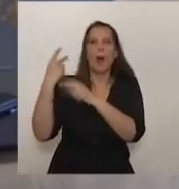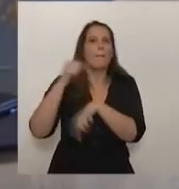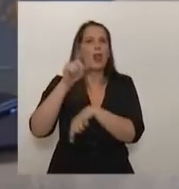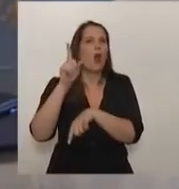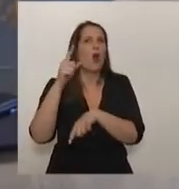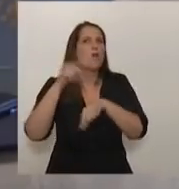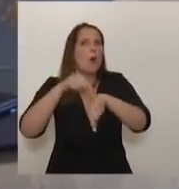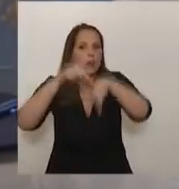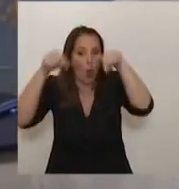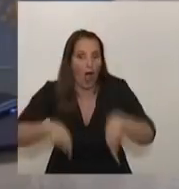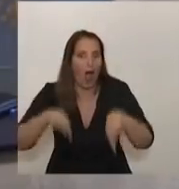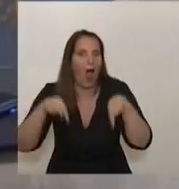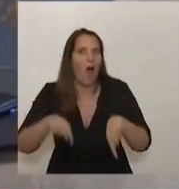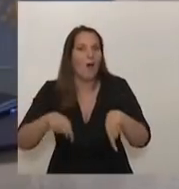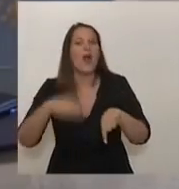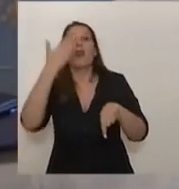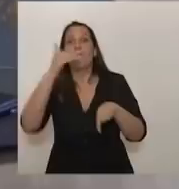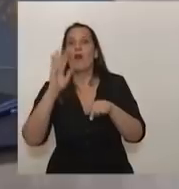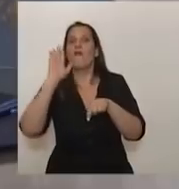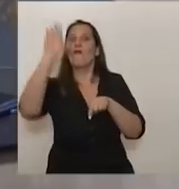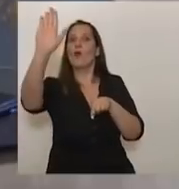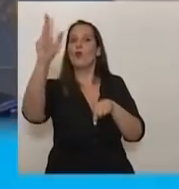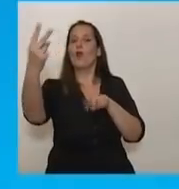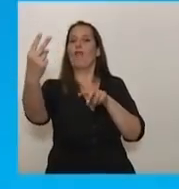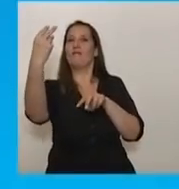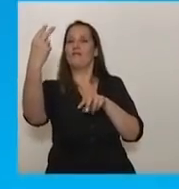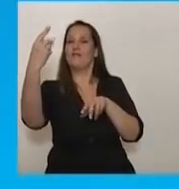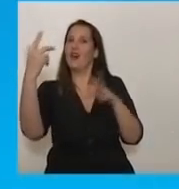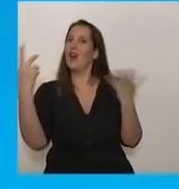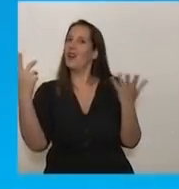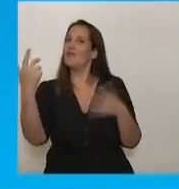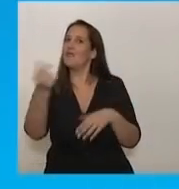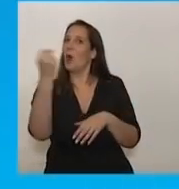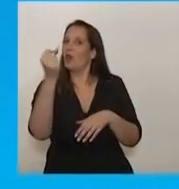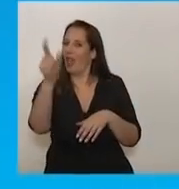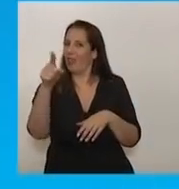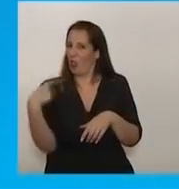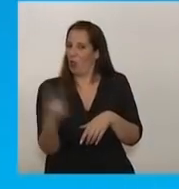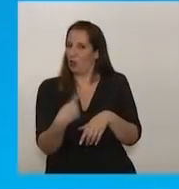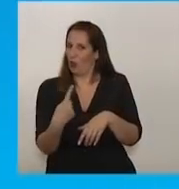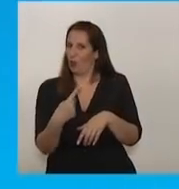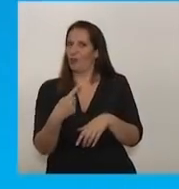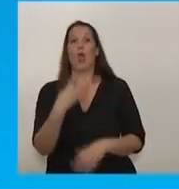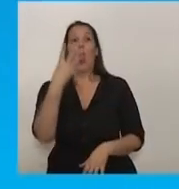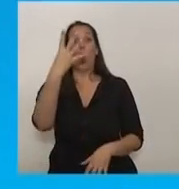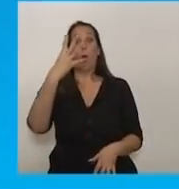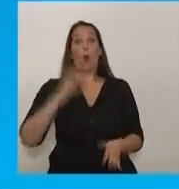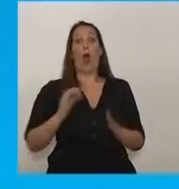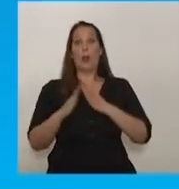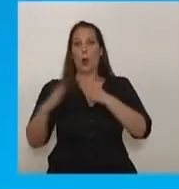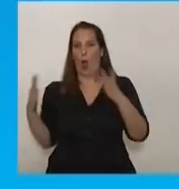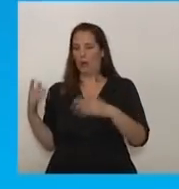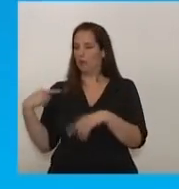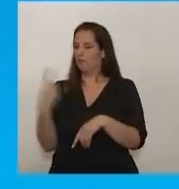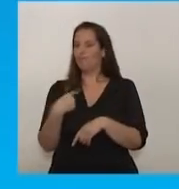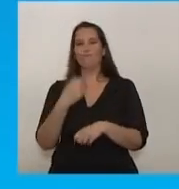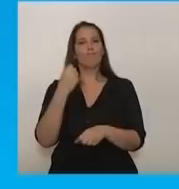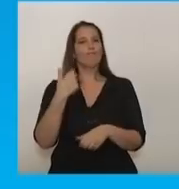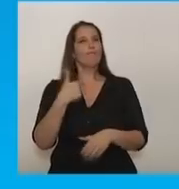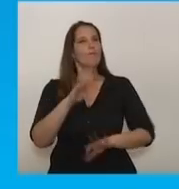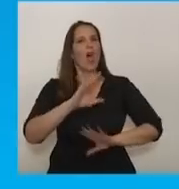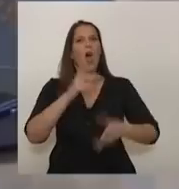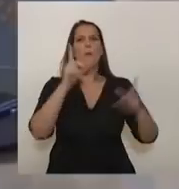la única capaz de construir el futuro que merecemos. Fueron 4 años en los que los argentinos aprendimos a mirar de frente